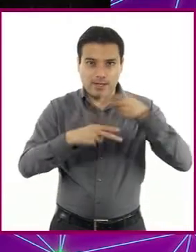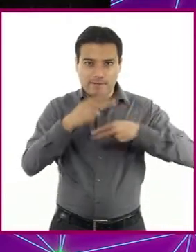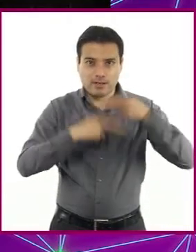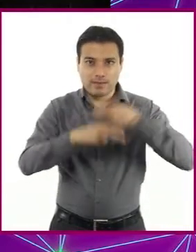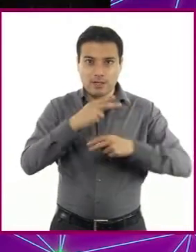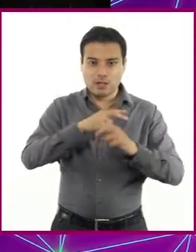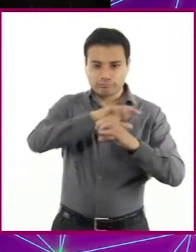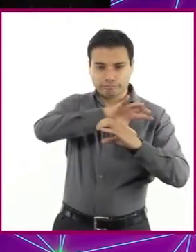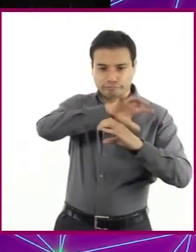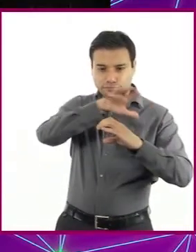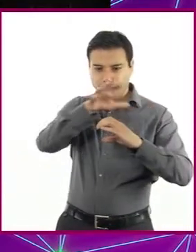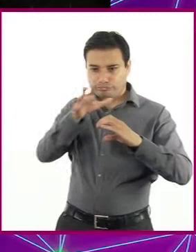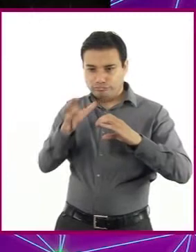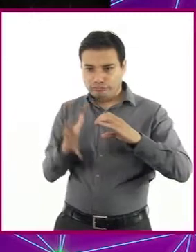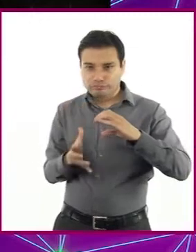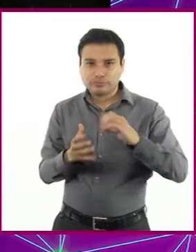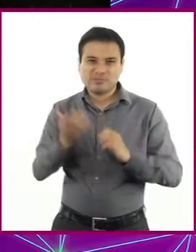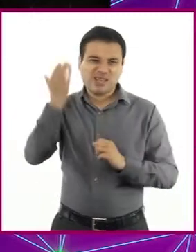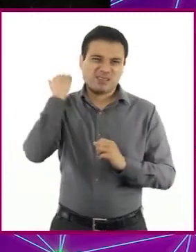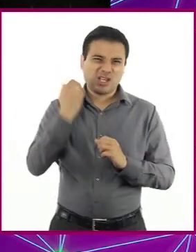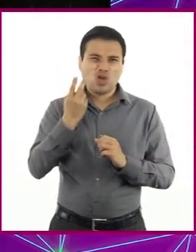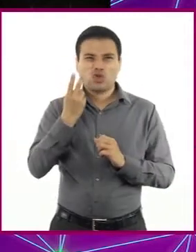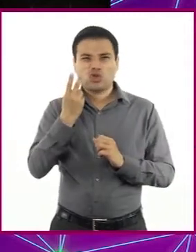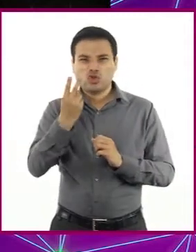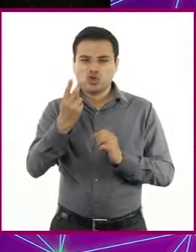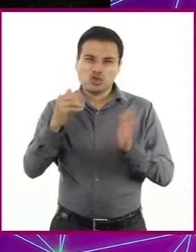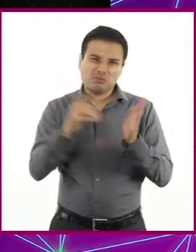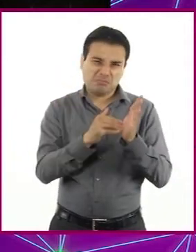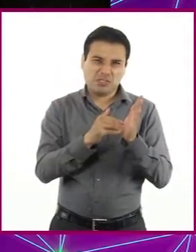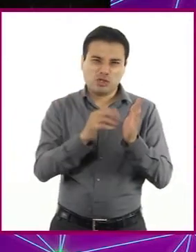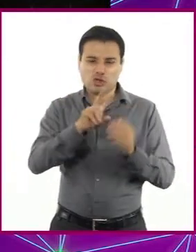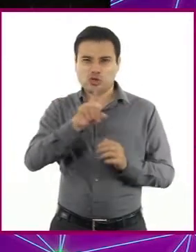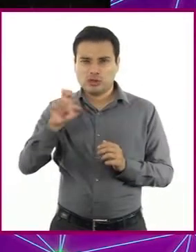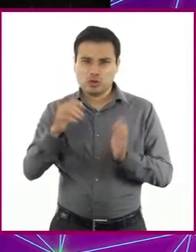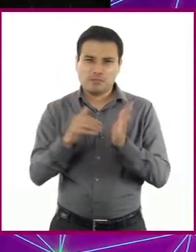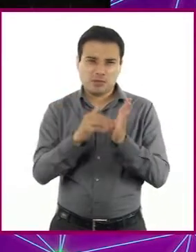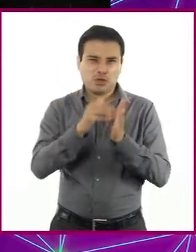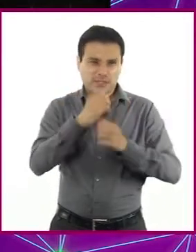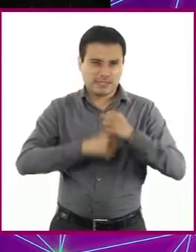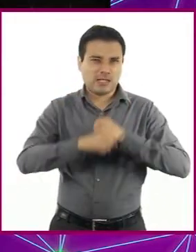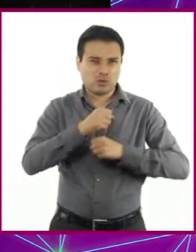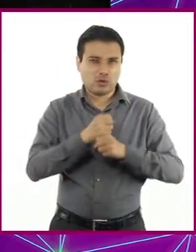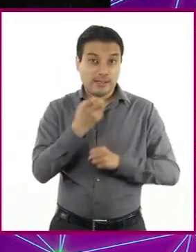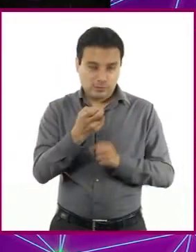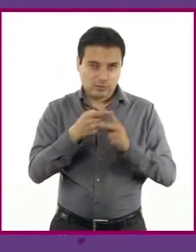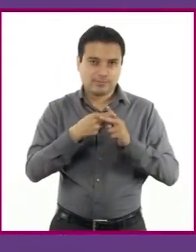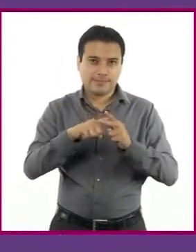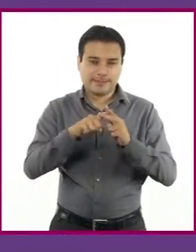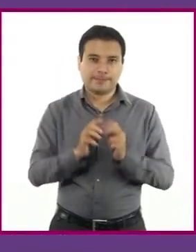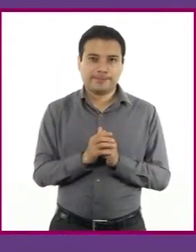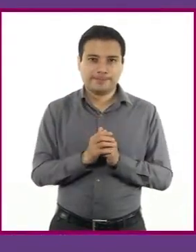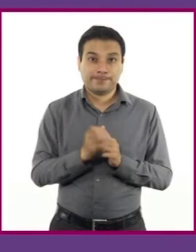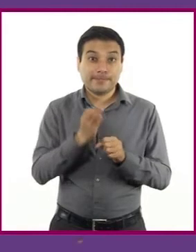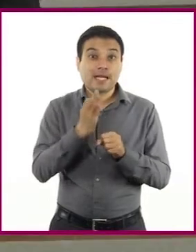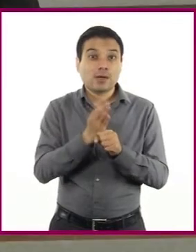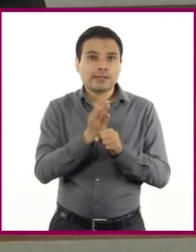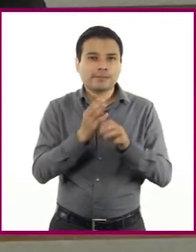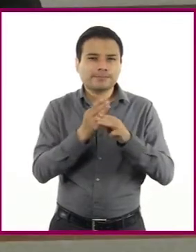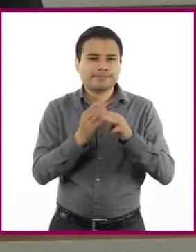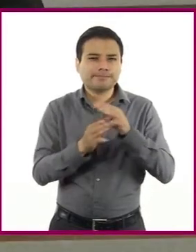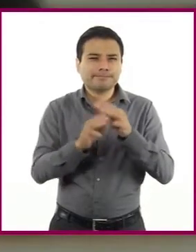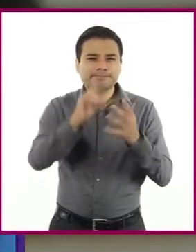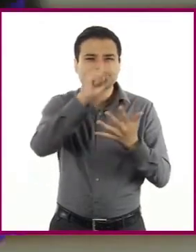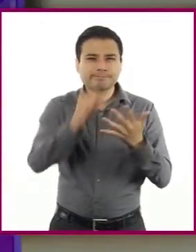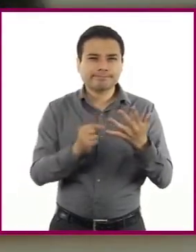Tierra hace unos 2.200 millones de años. Los materiales que vamos a utilizar en esta sesión son